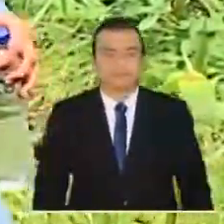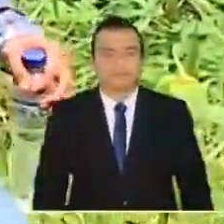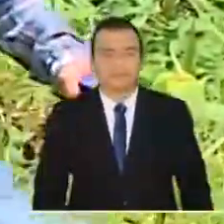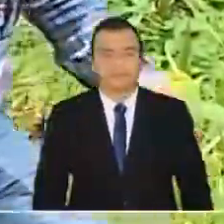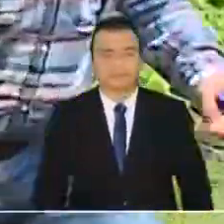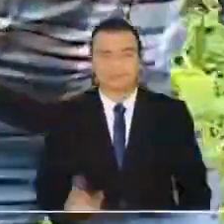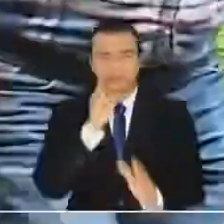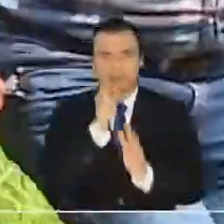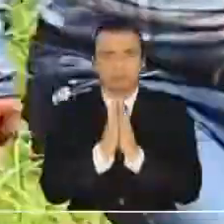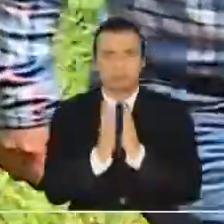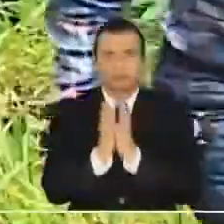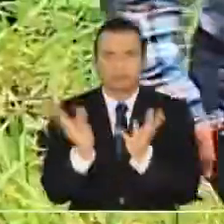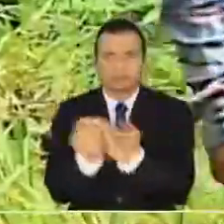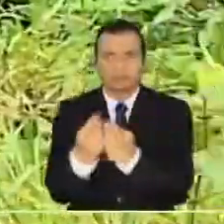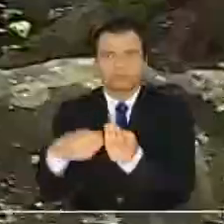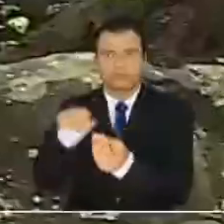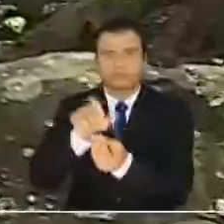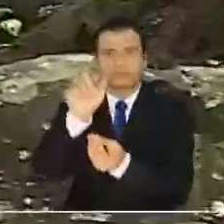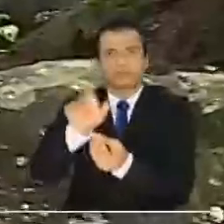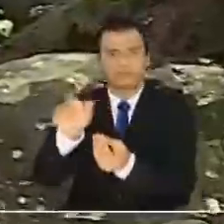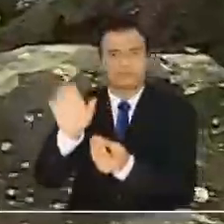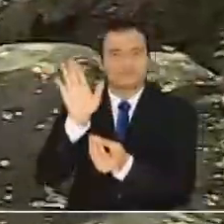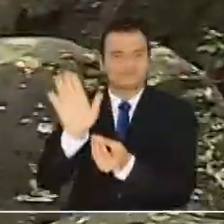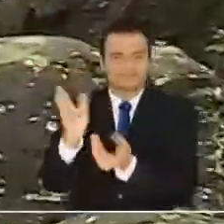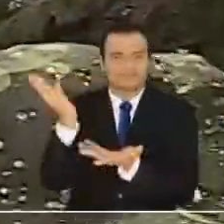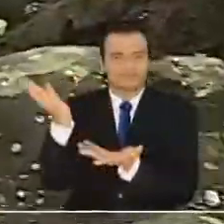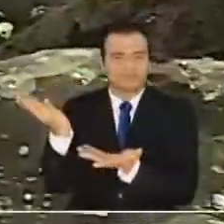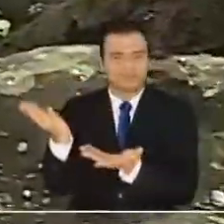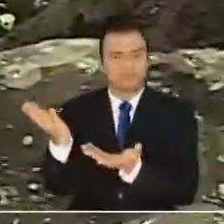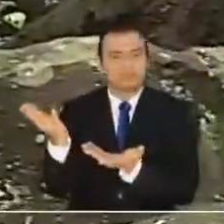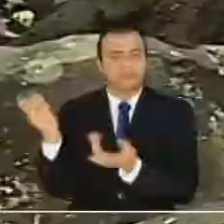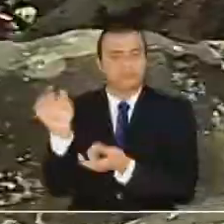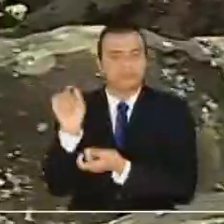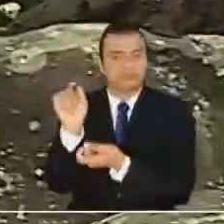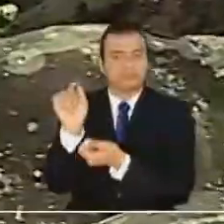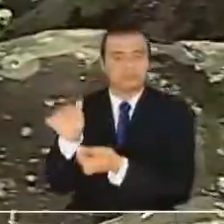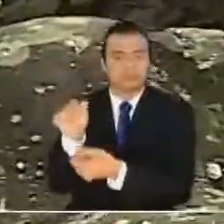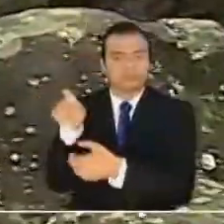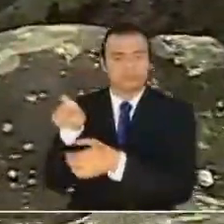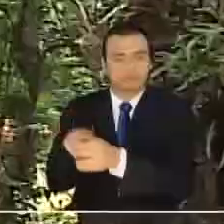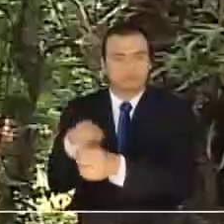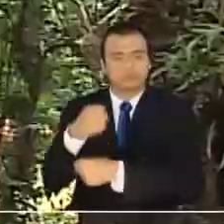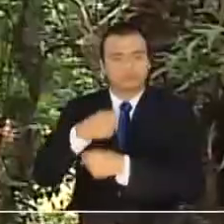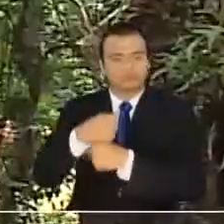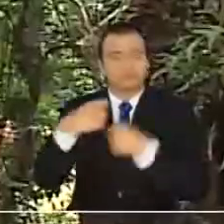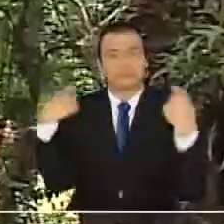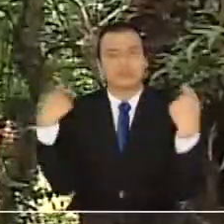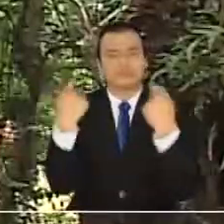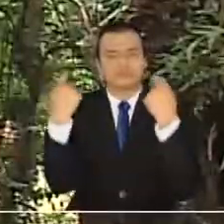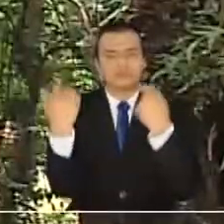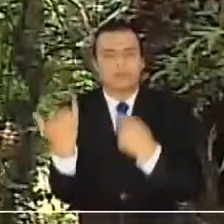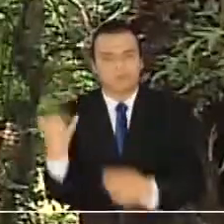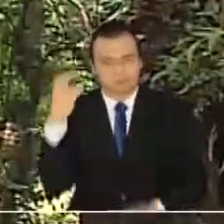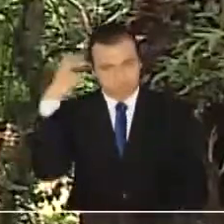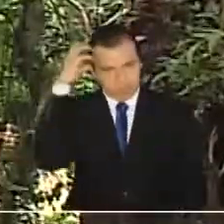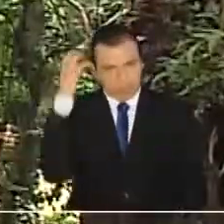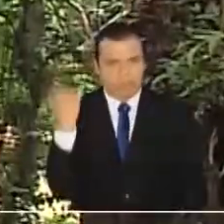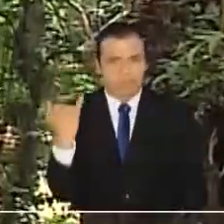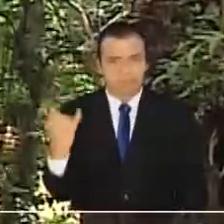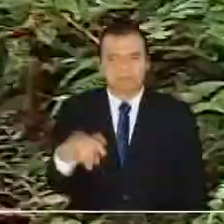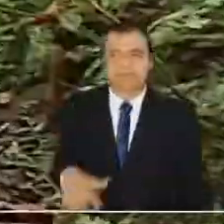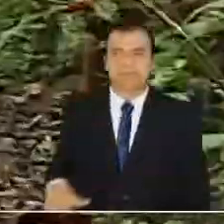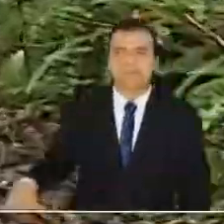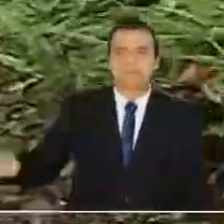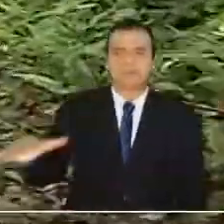personas hace parte de los 2.000 inversionistas que esperan desarrollar actividades comerciales agroindustriales en un predio de más de 430